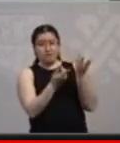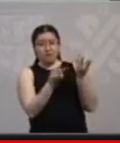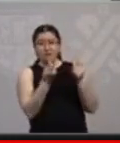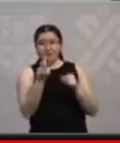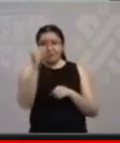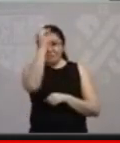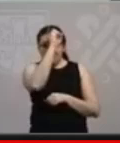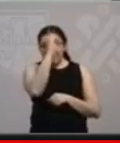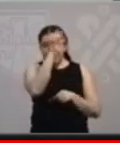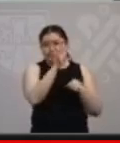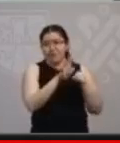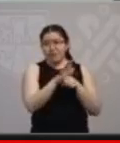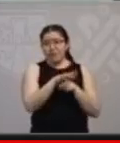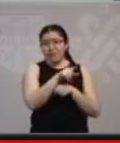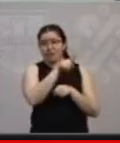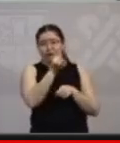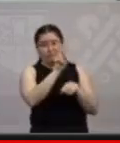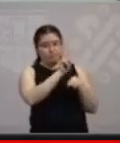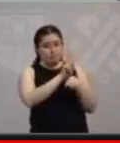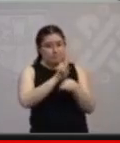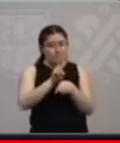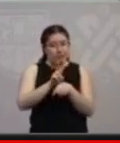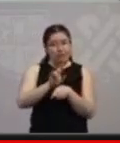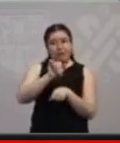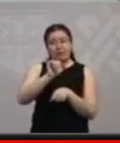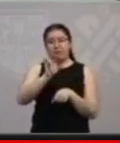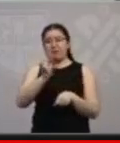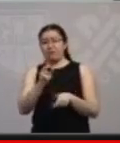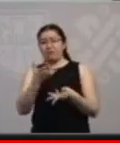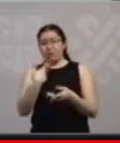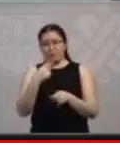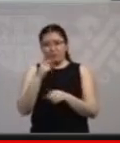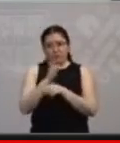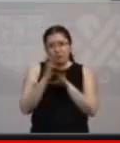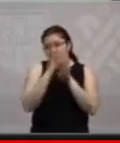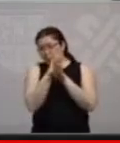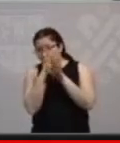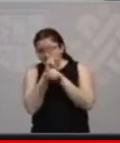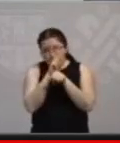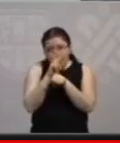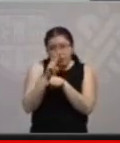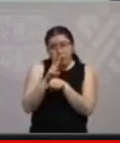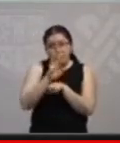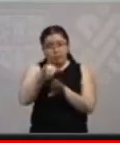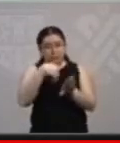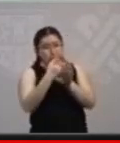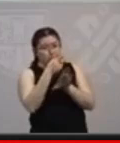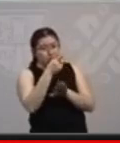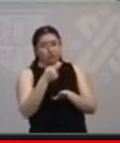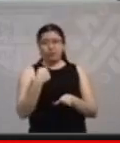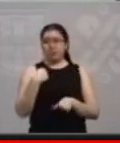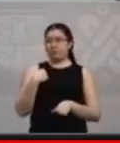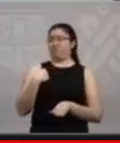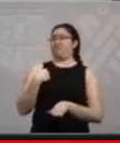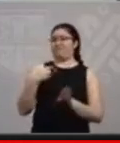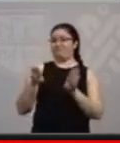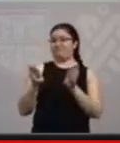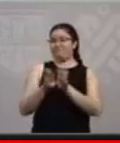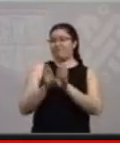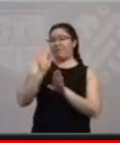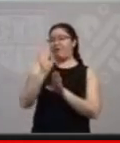vigilancia o inteligencia o espionaje en contra tuya. Y yo dije, bueno, pues era un secreto a